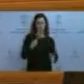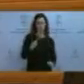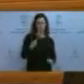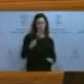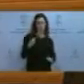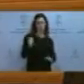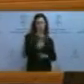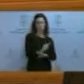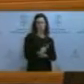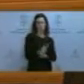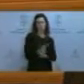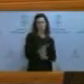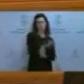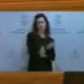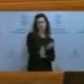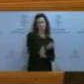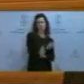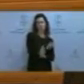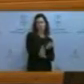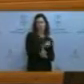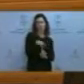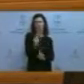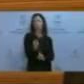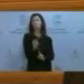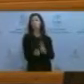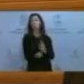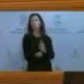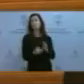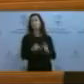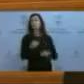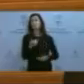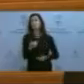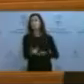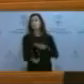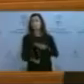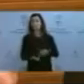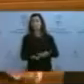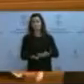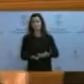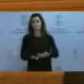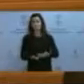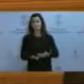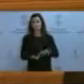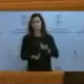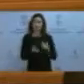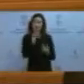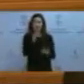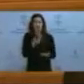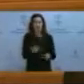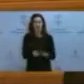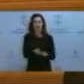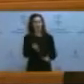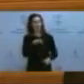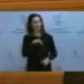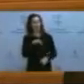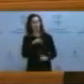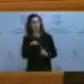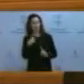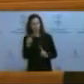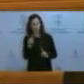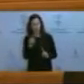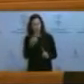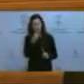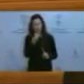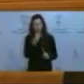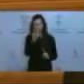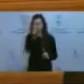antes de que empezara aquel juicio y todo cómo fue, porque vamos a ver si ahora no os vamos a poner medallas en cosas que deberían haber producido